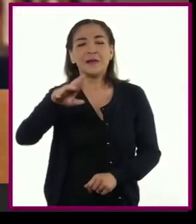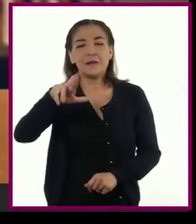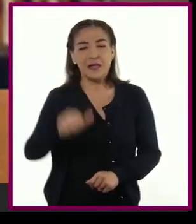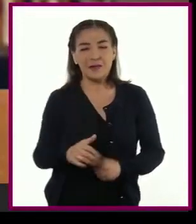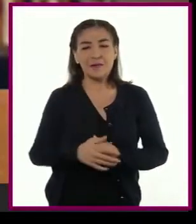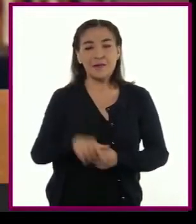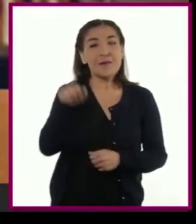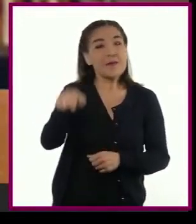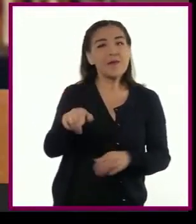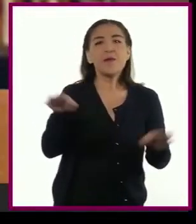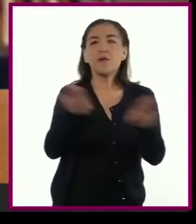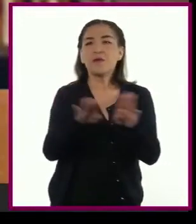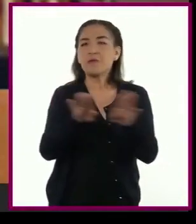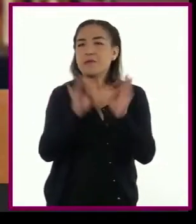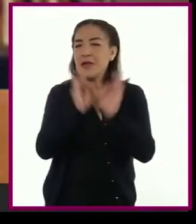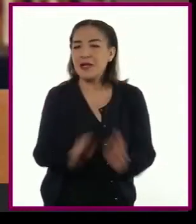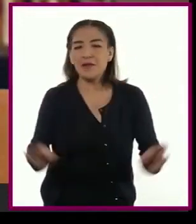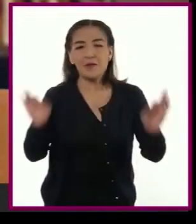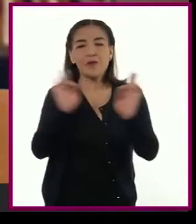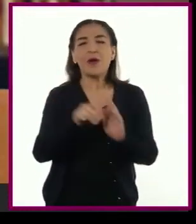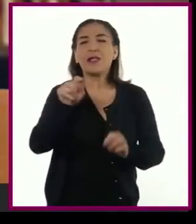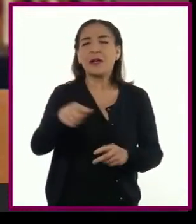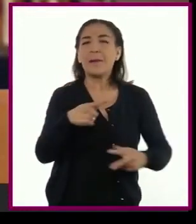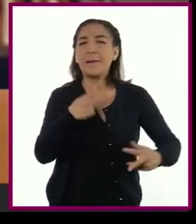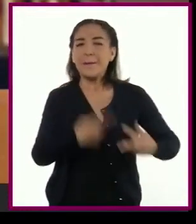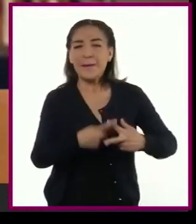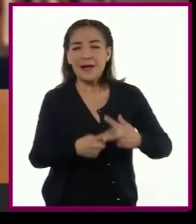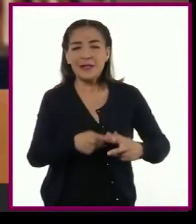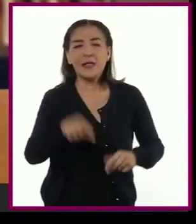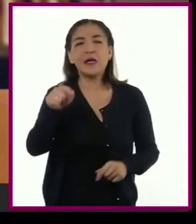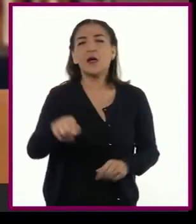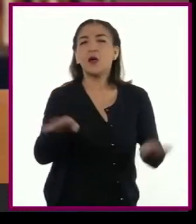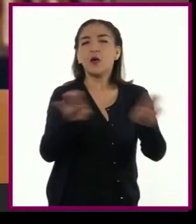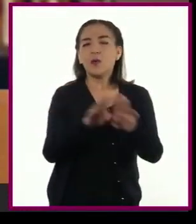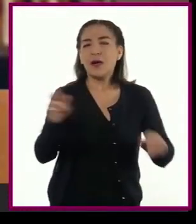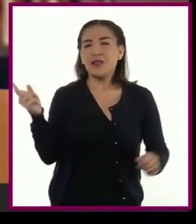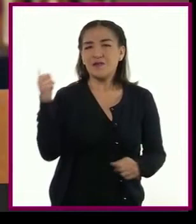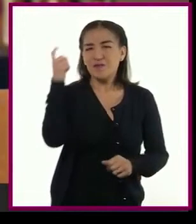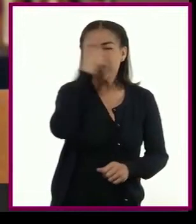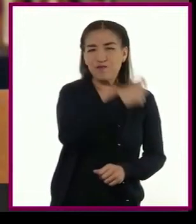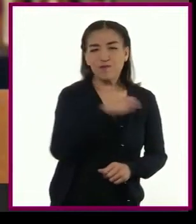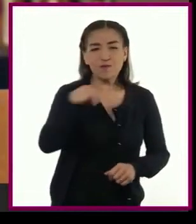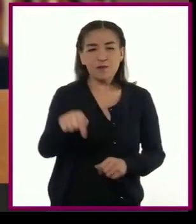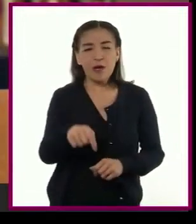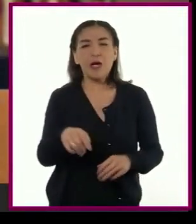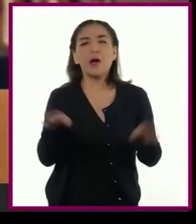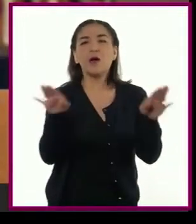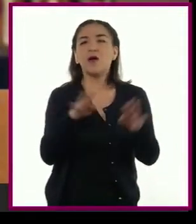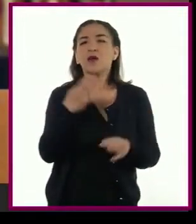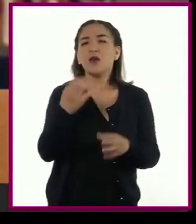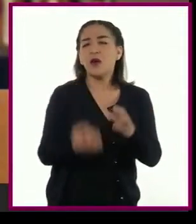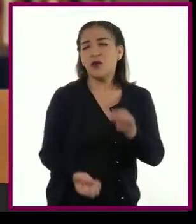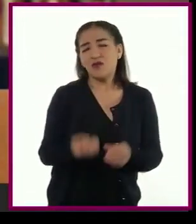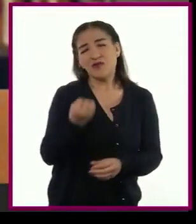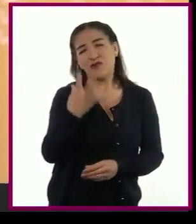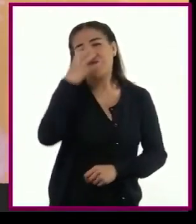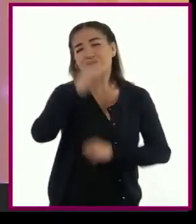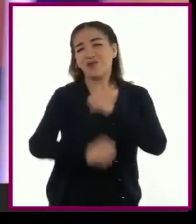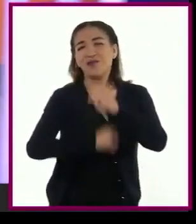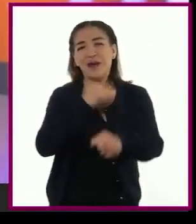Este teorema fundamental del álgebra fue un desafío para los matemáticos durante